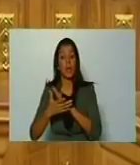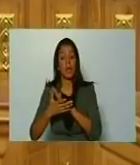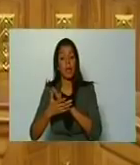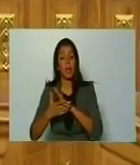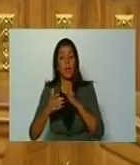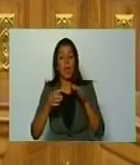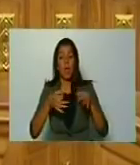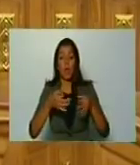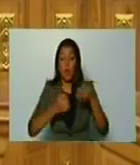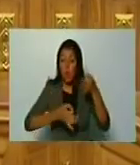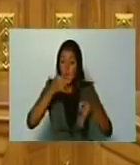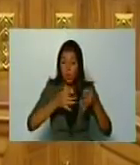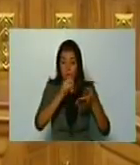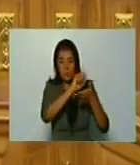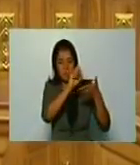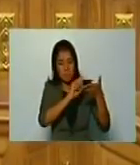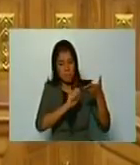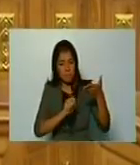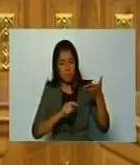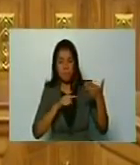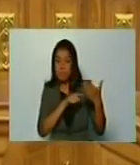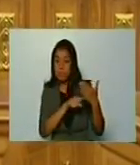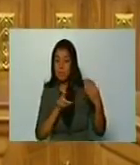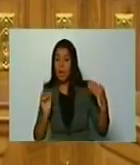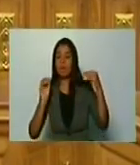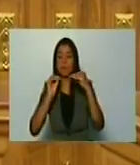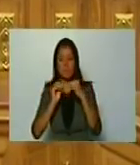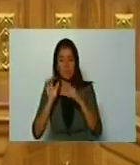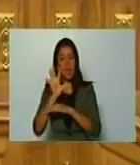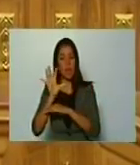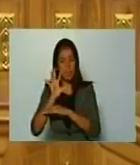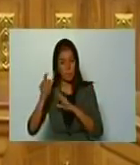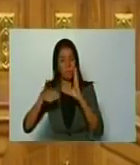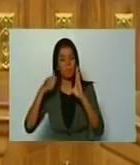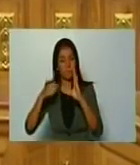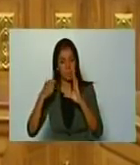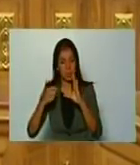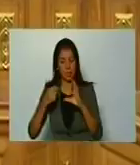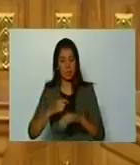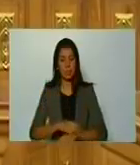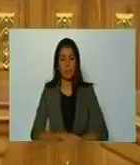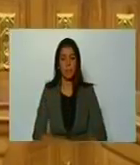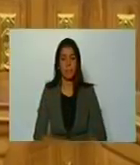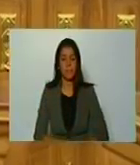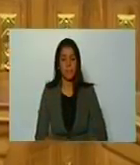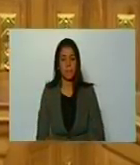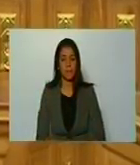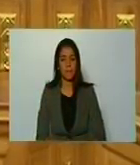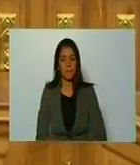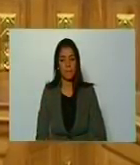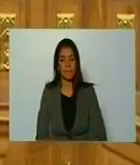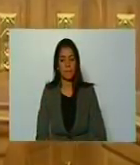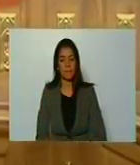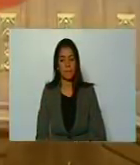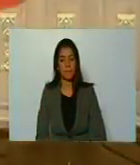la comunicación que fuese enviada por el presidente del Tribunal Supremo de Justicia.